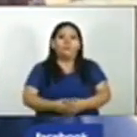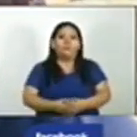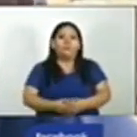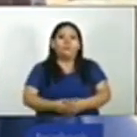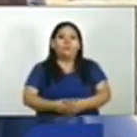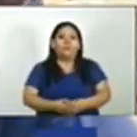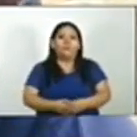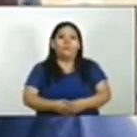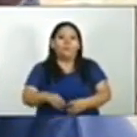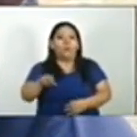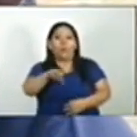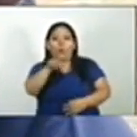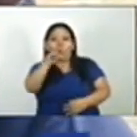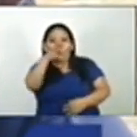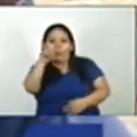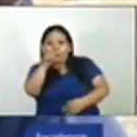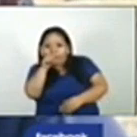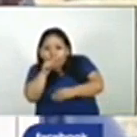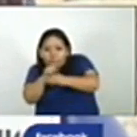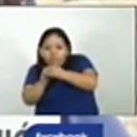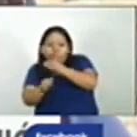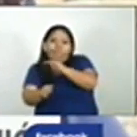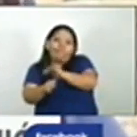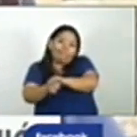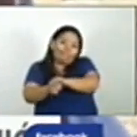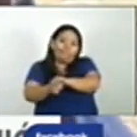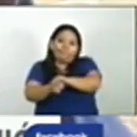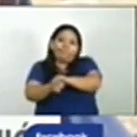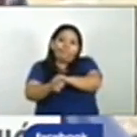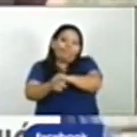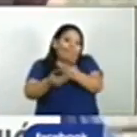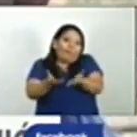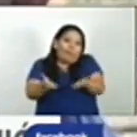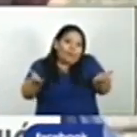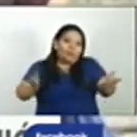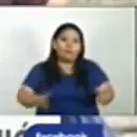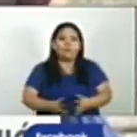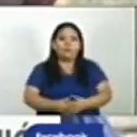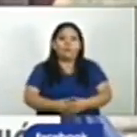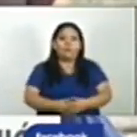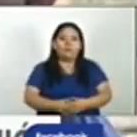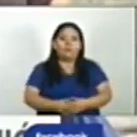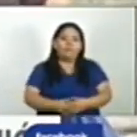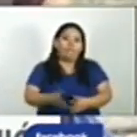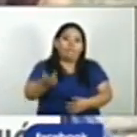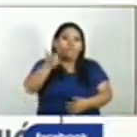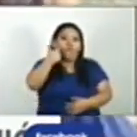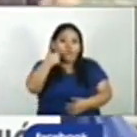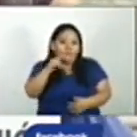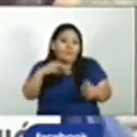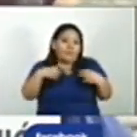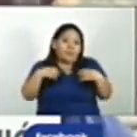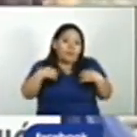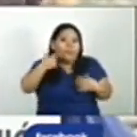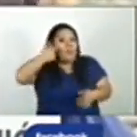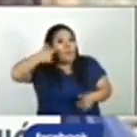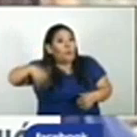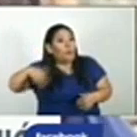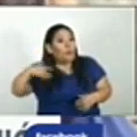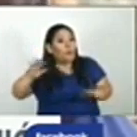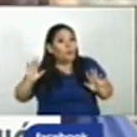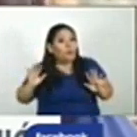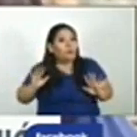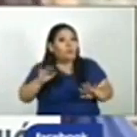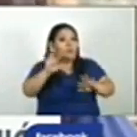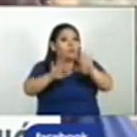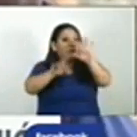anda en un país ilegal. Y verdad, y todo puede suceder. Vine a arriesgar la vida, ¿no? Vine 16